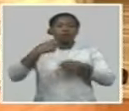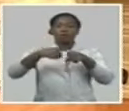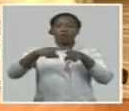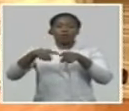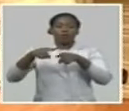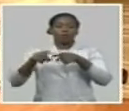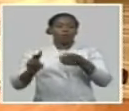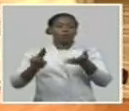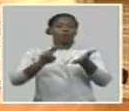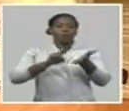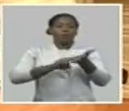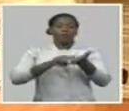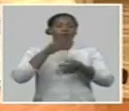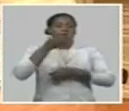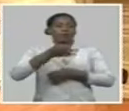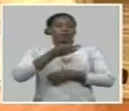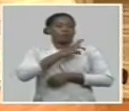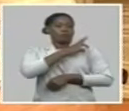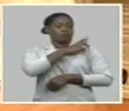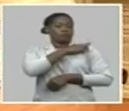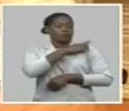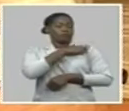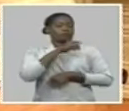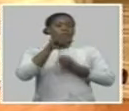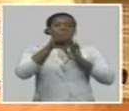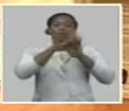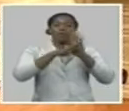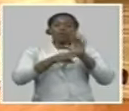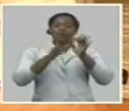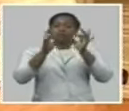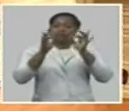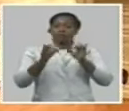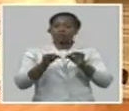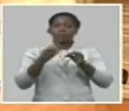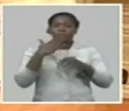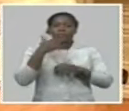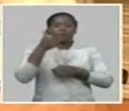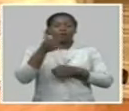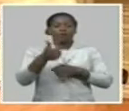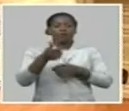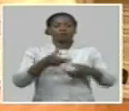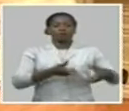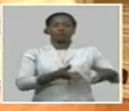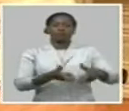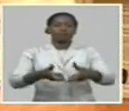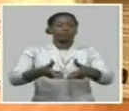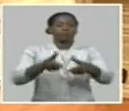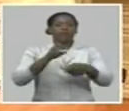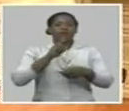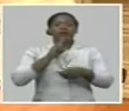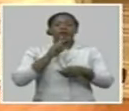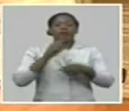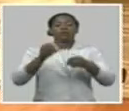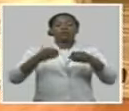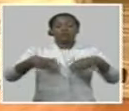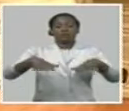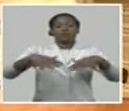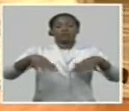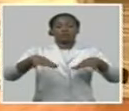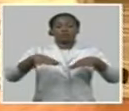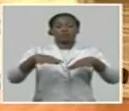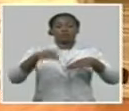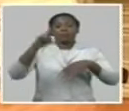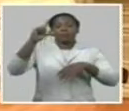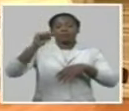con el objetivo de adoptar las medidas necesarias para mejorar el abad en medio de la situación de sequía que